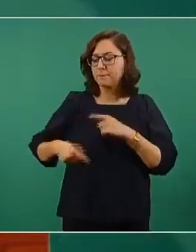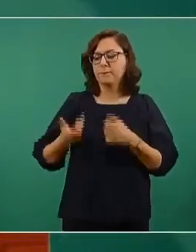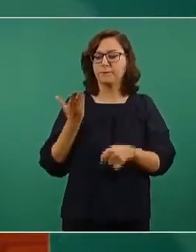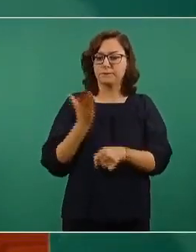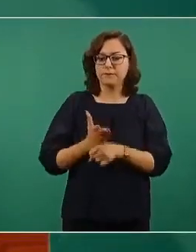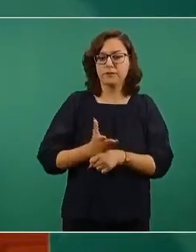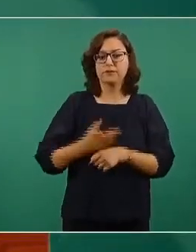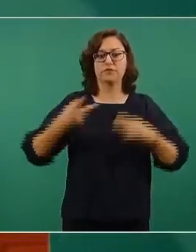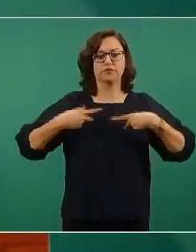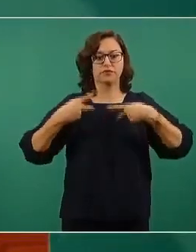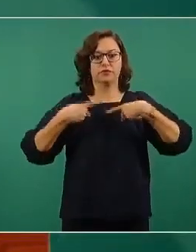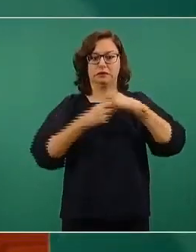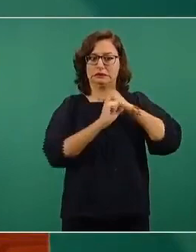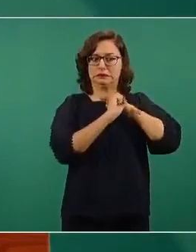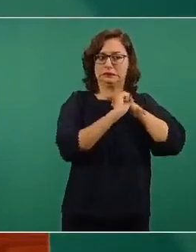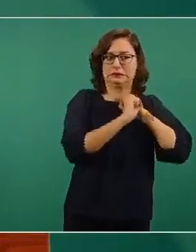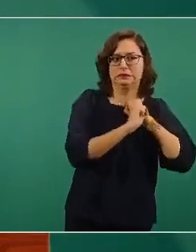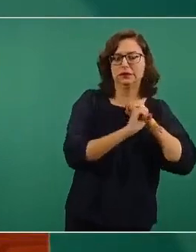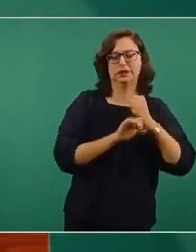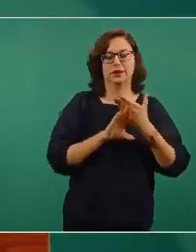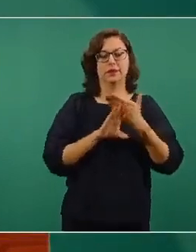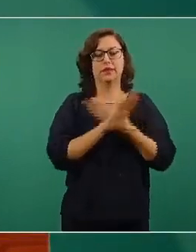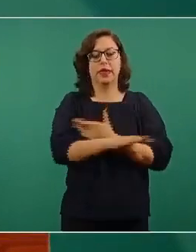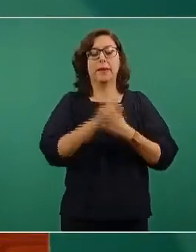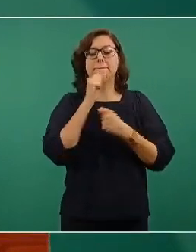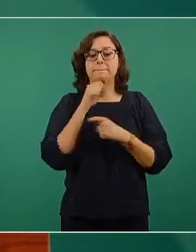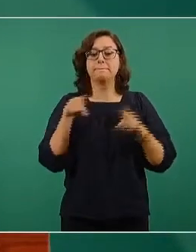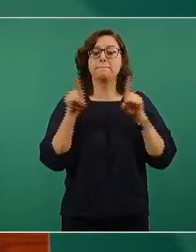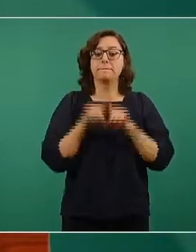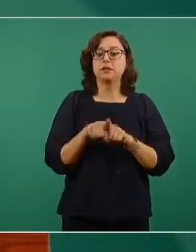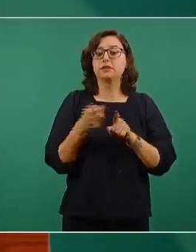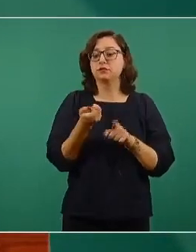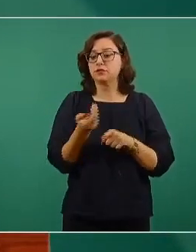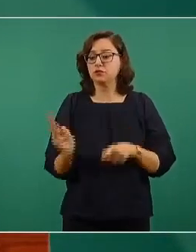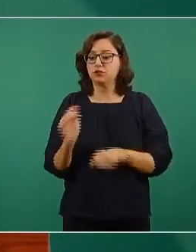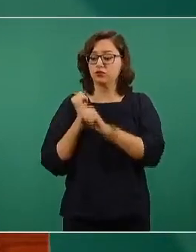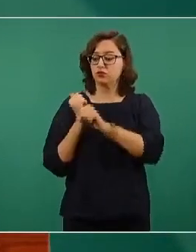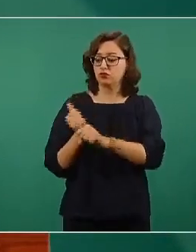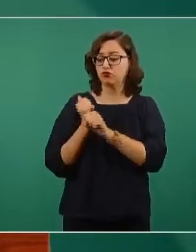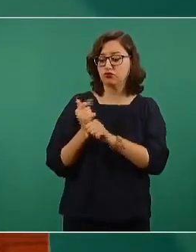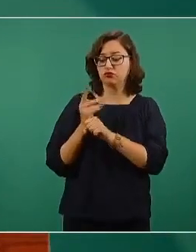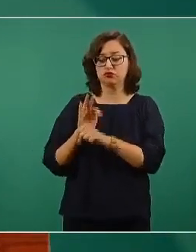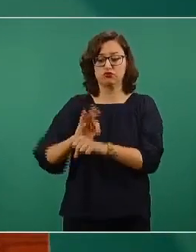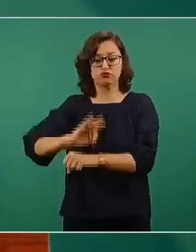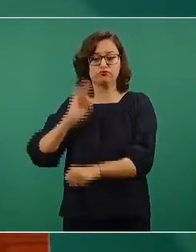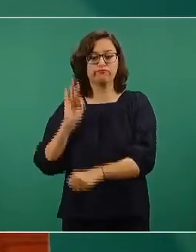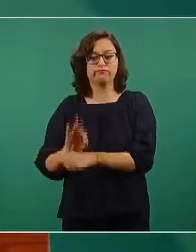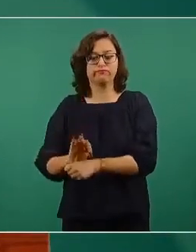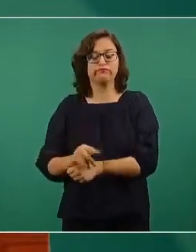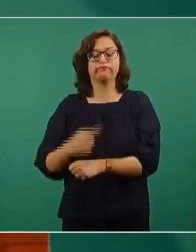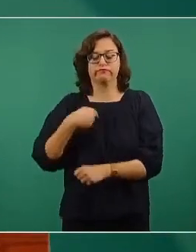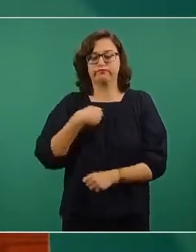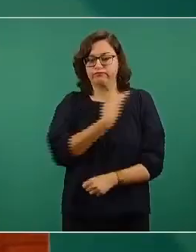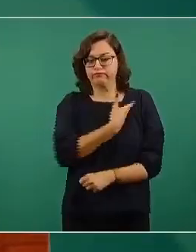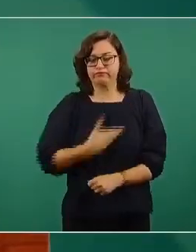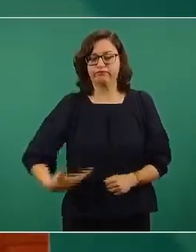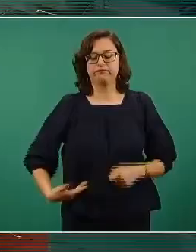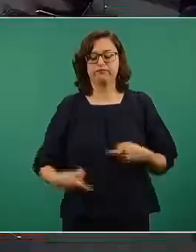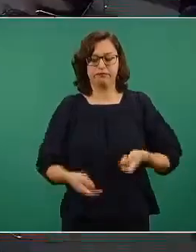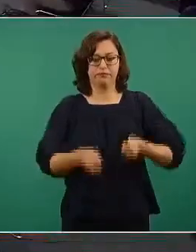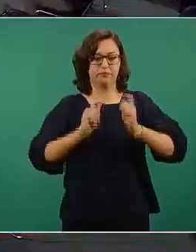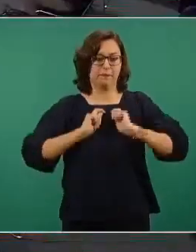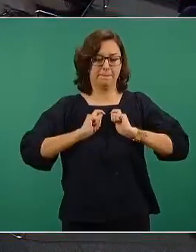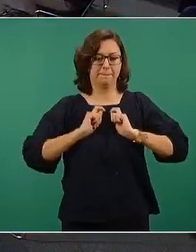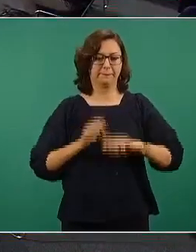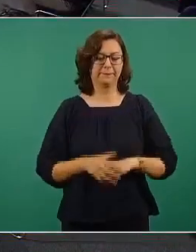de personas y para la protección y asistencia a las víctimas de estos delitos, que yo presido.